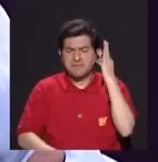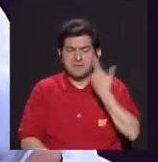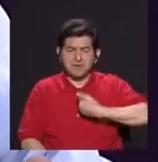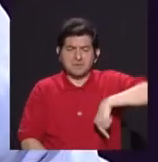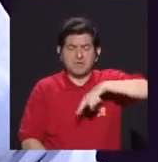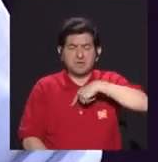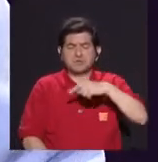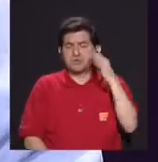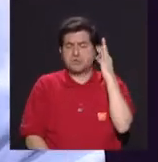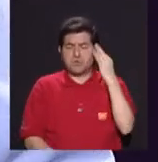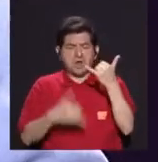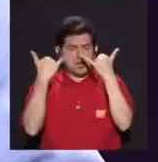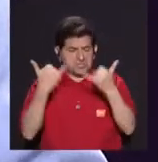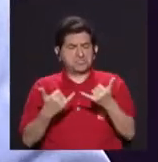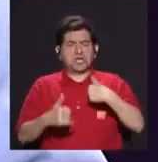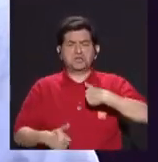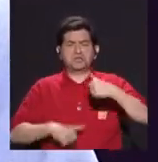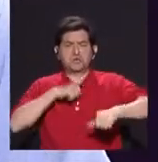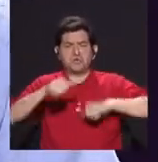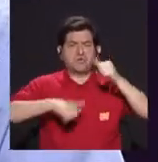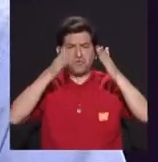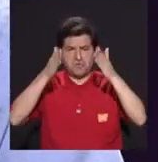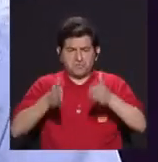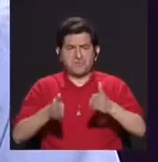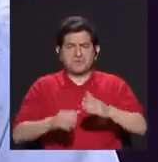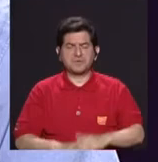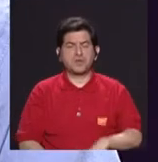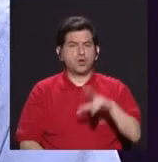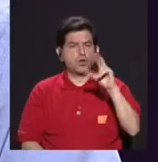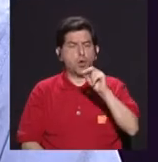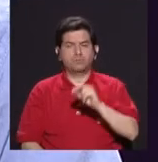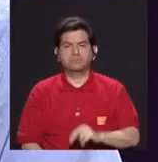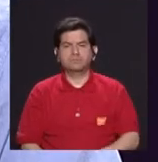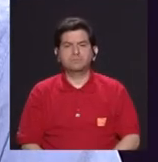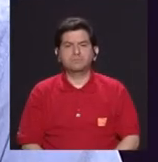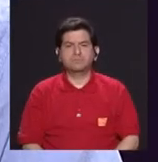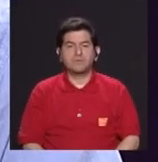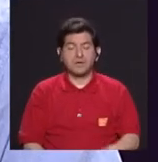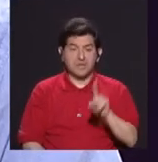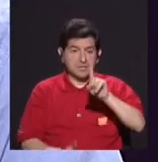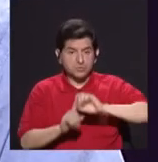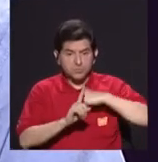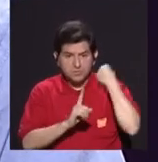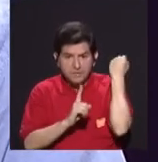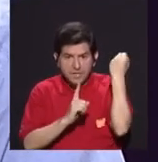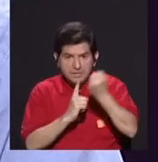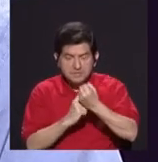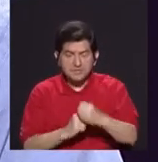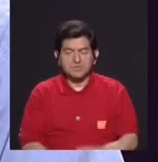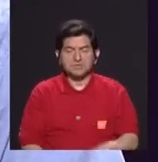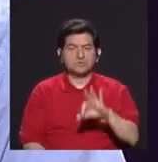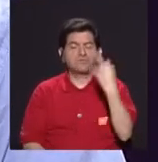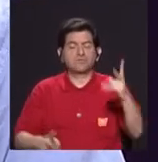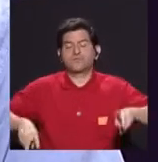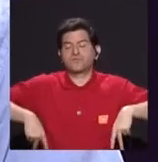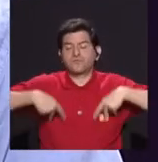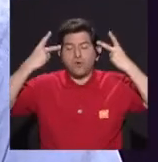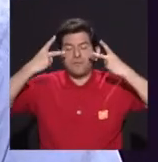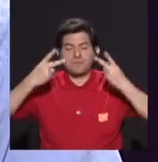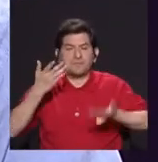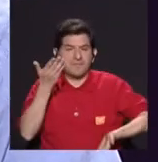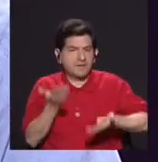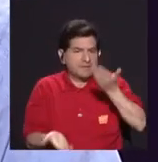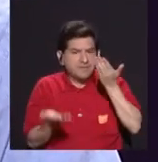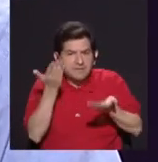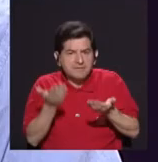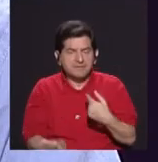por eso soy feminista y te voy a apoyar es una feminidad el feminismo es una situación de estilo de vida y tal vez aquí yo